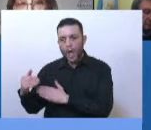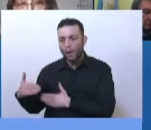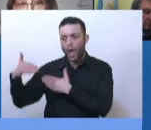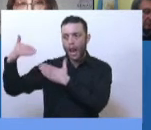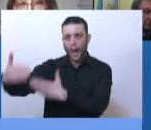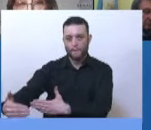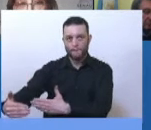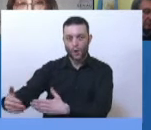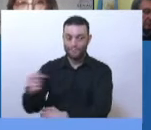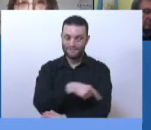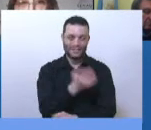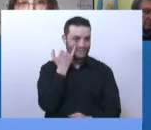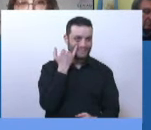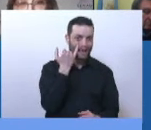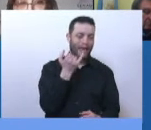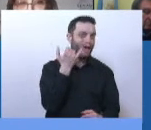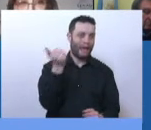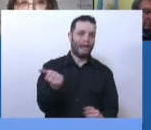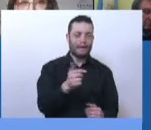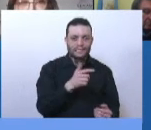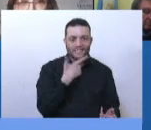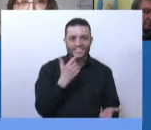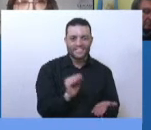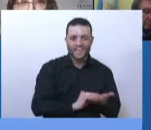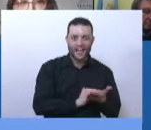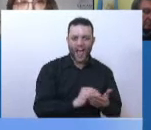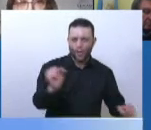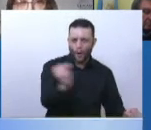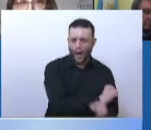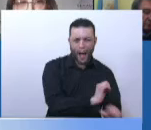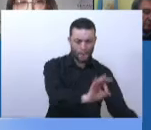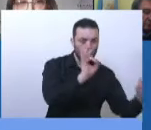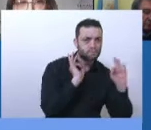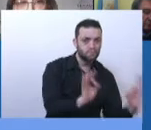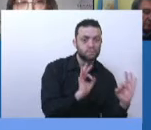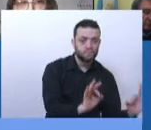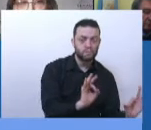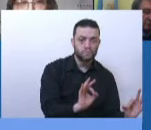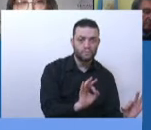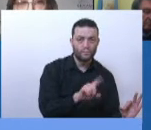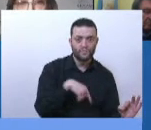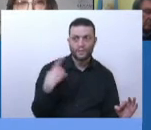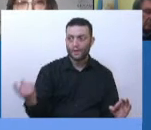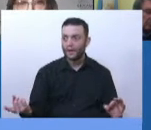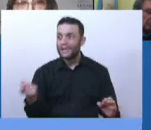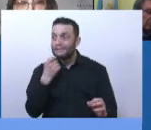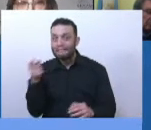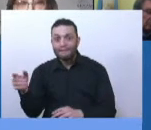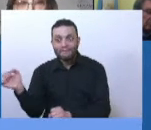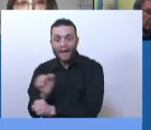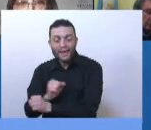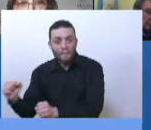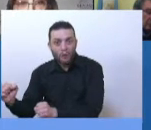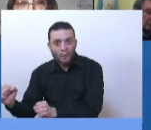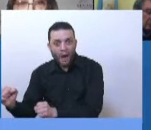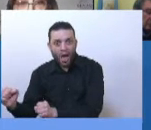del Senado y respecto de la cual, reitero, debían haberse pronunciado, habríamos tenido el tiempo para